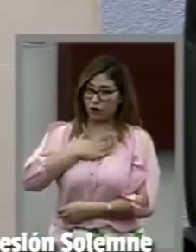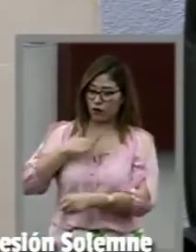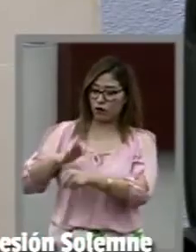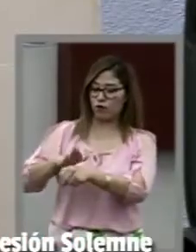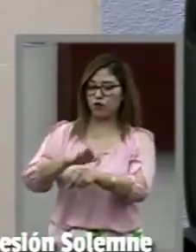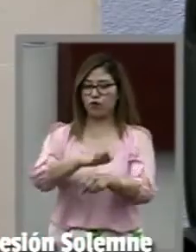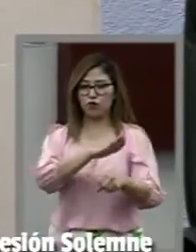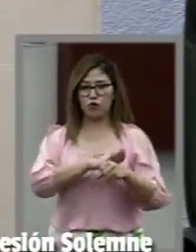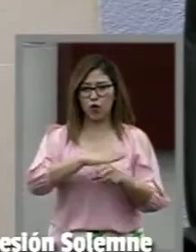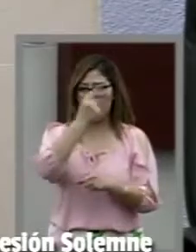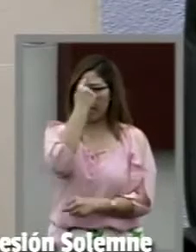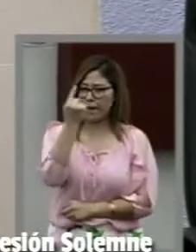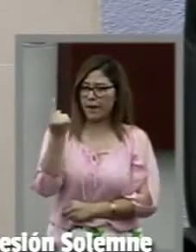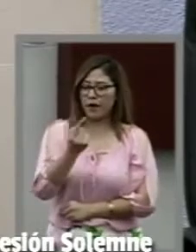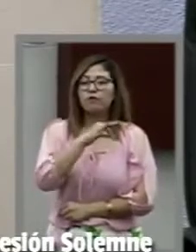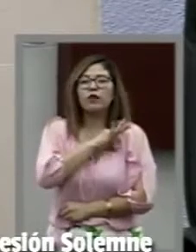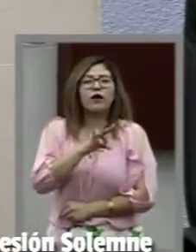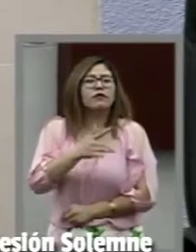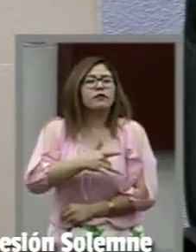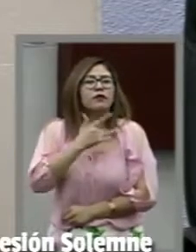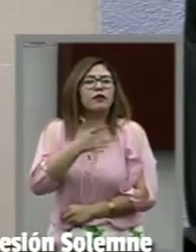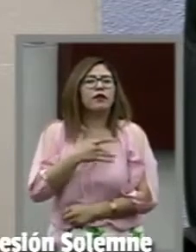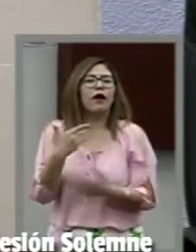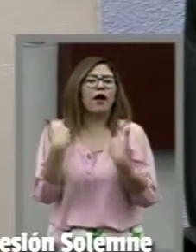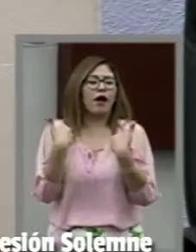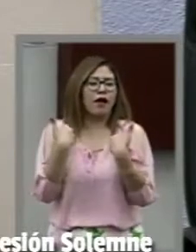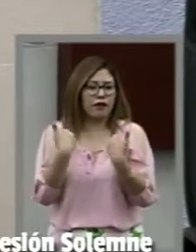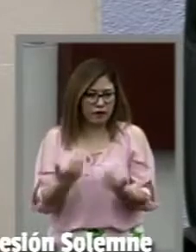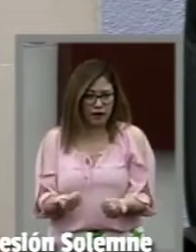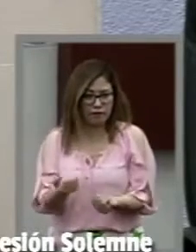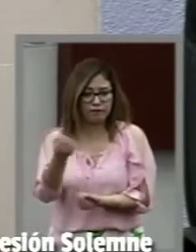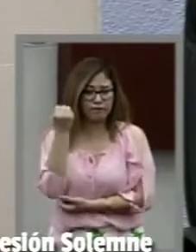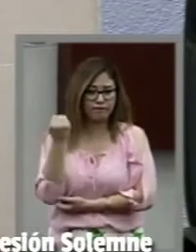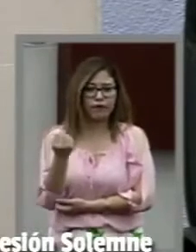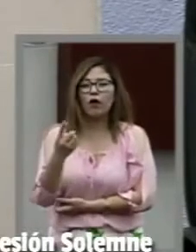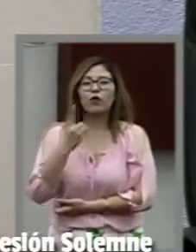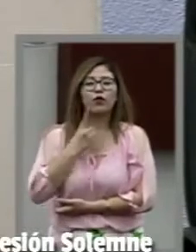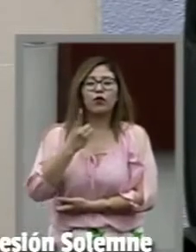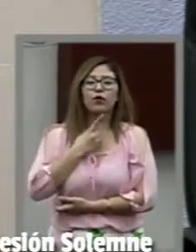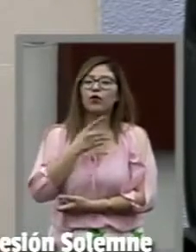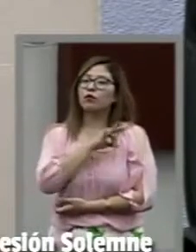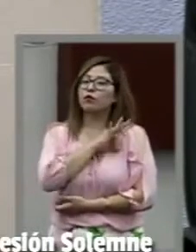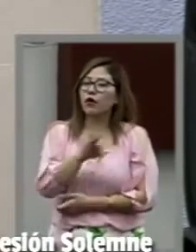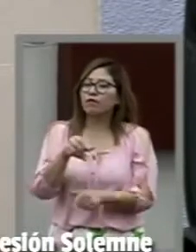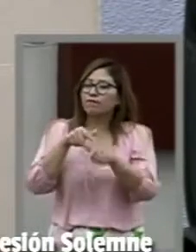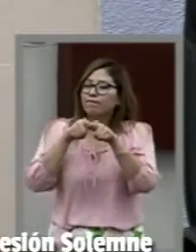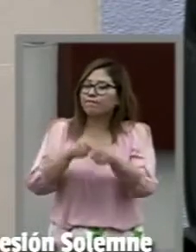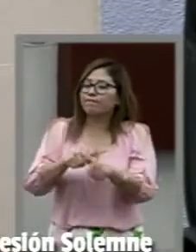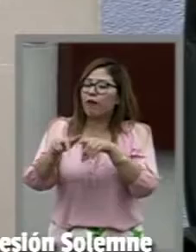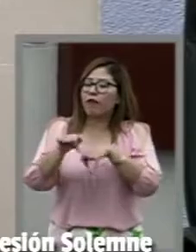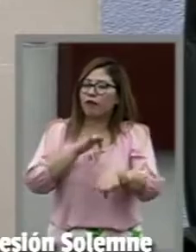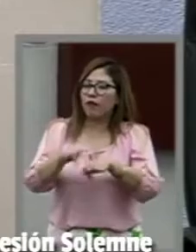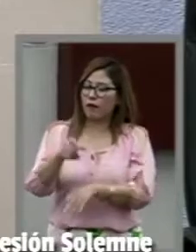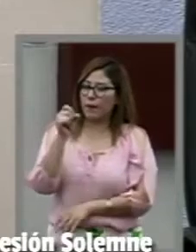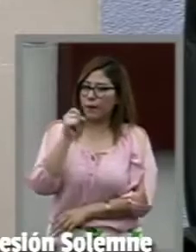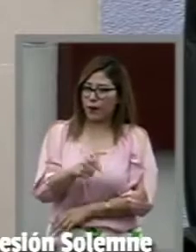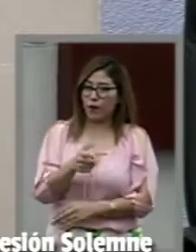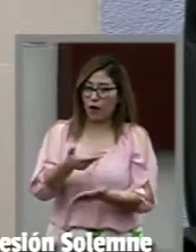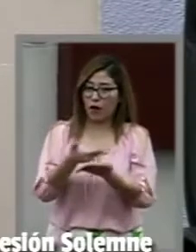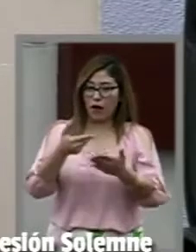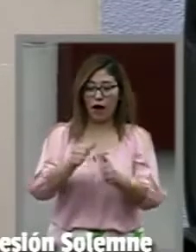a que tengamos la madurez para que el poder legislativo local siga cumpliendo sus funciones